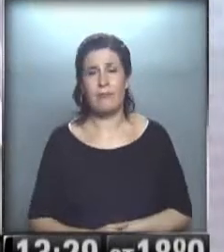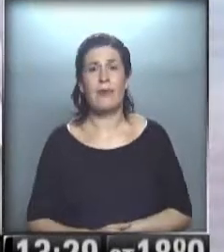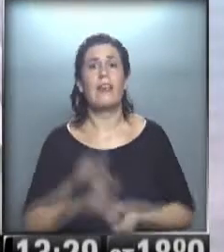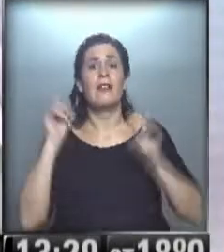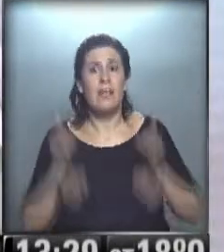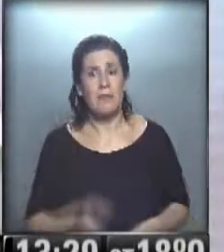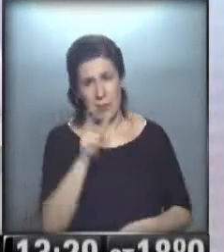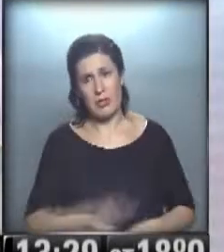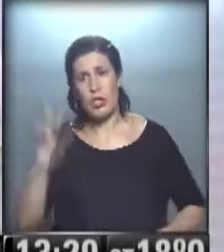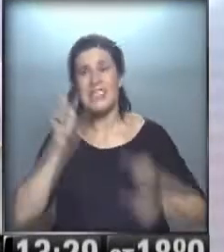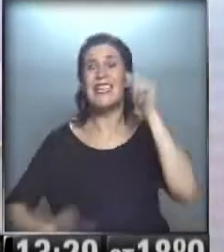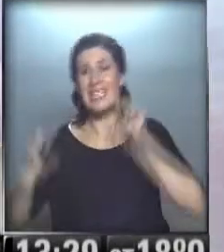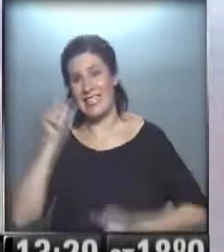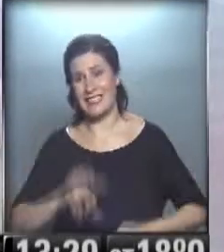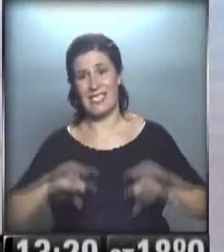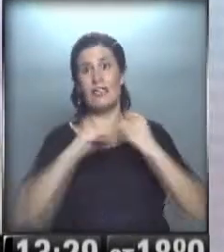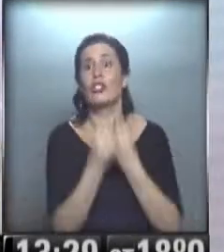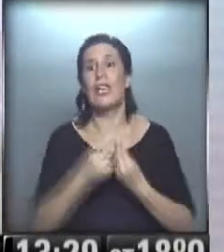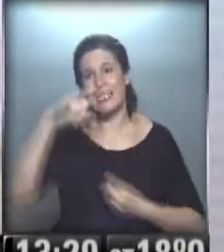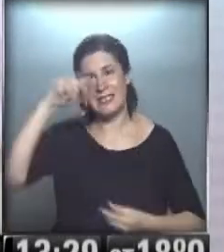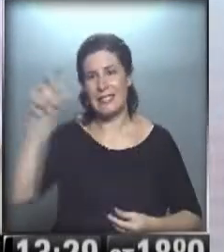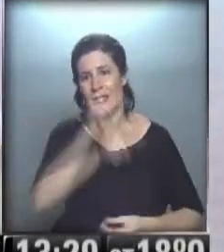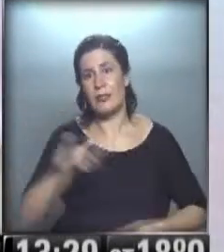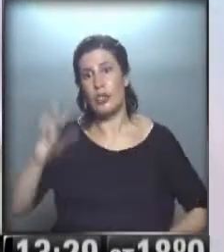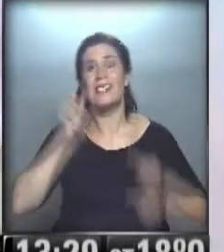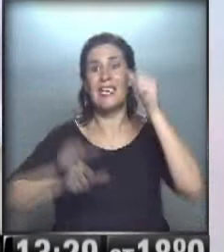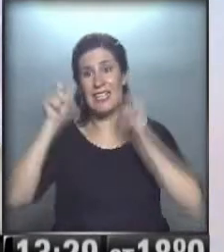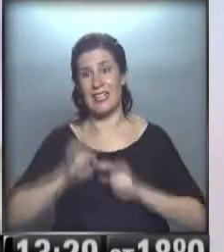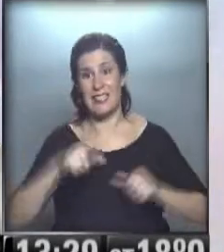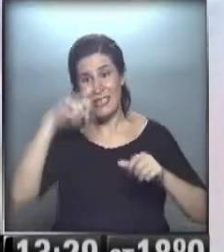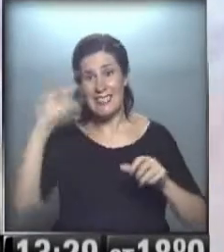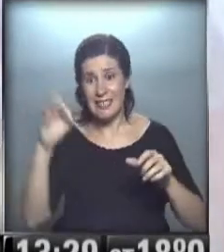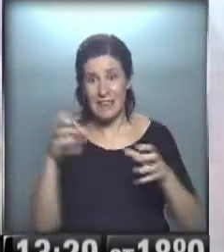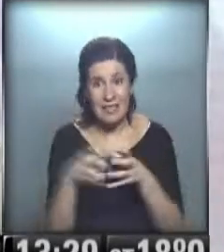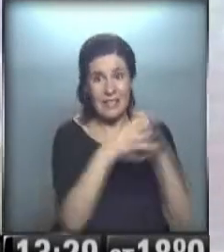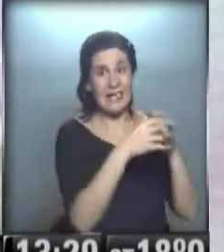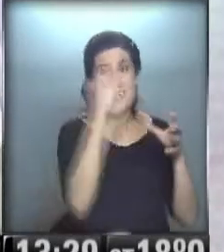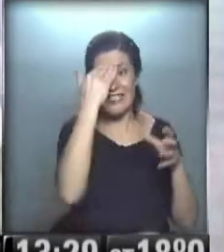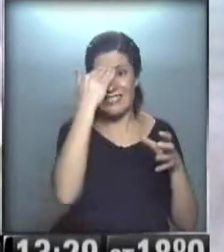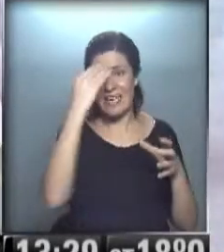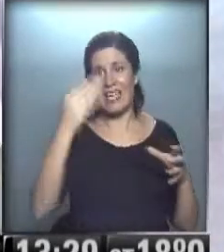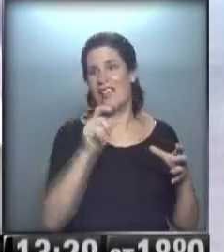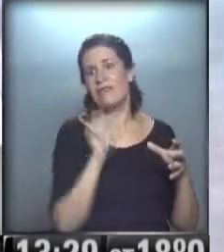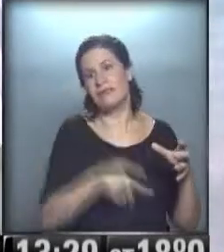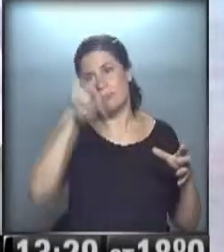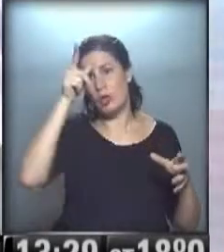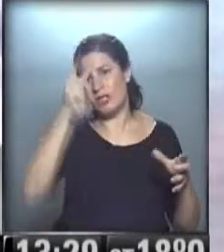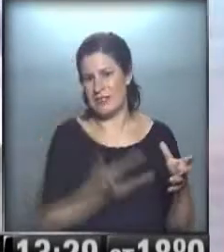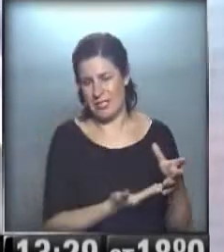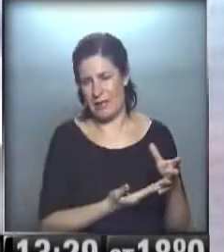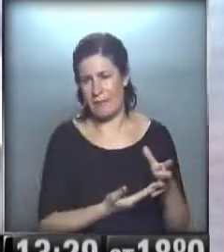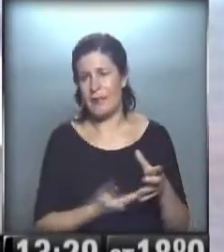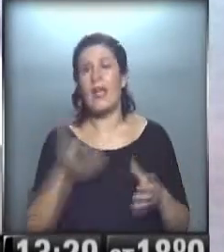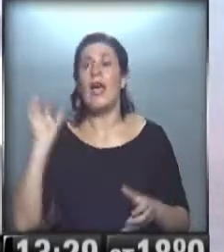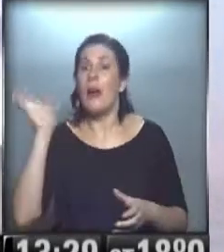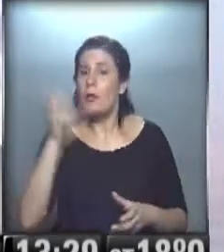Hubo 70 heridos, entre ellos 15 policías. ¿Qué es lo que dijo el SAME, Alberto Crescenti? Bueno, la mayoría son traumatismos, cortes